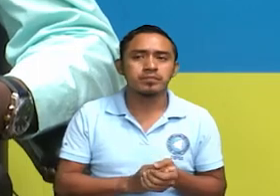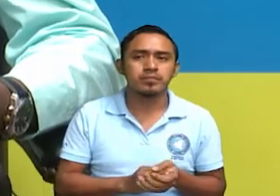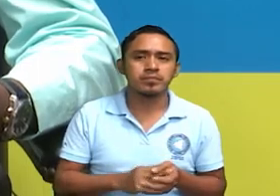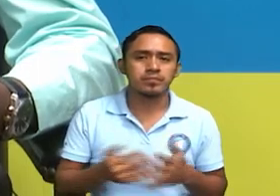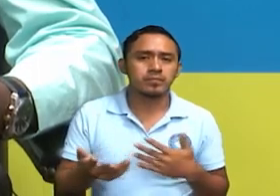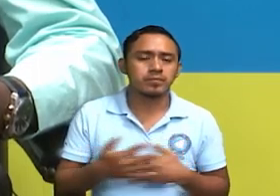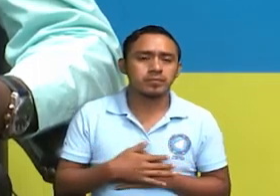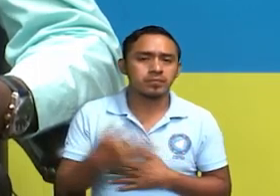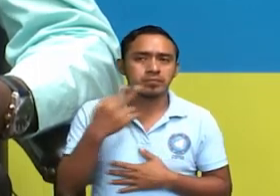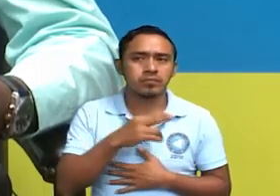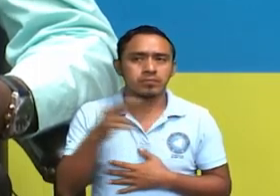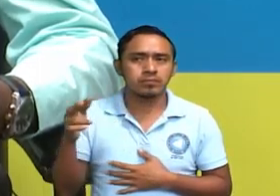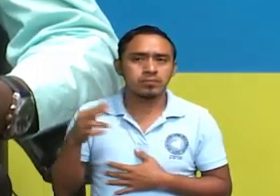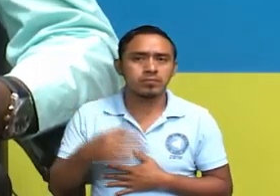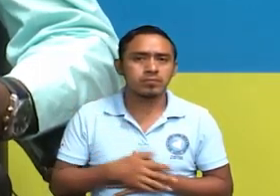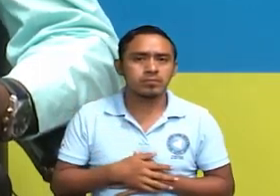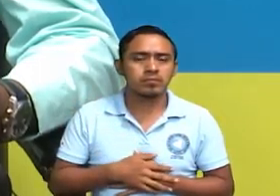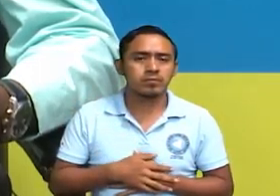No voltea la cabeza cuando